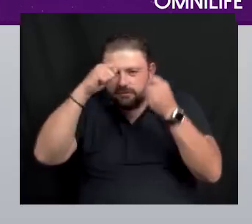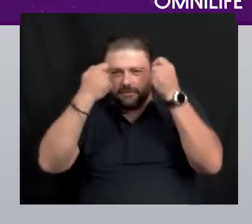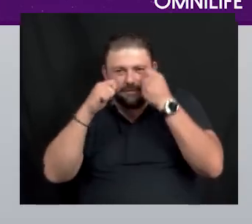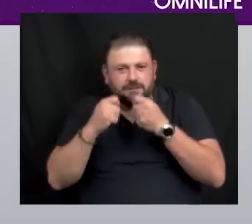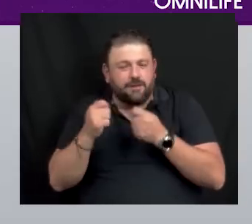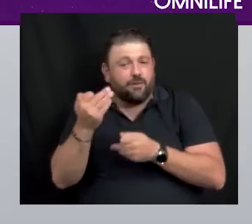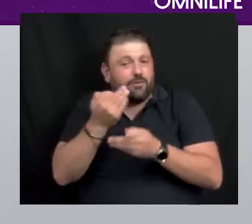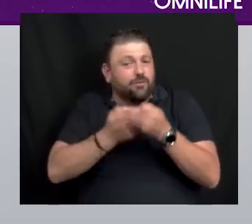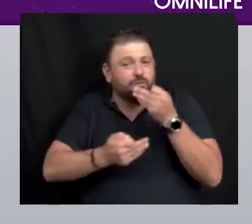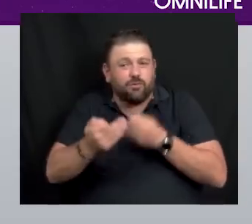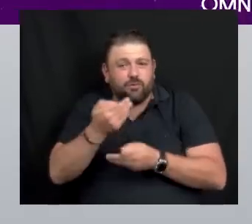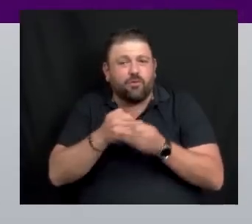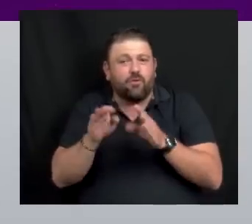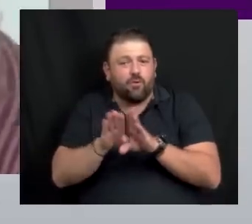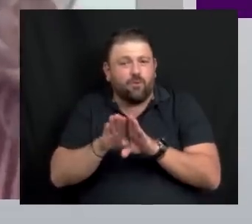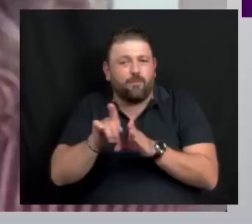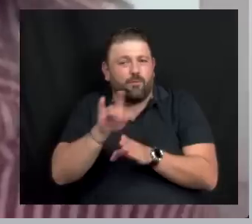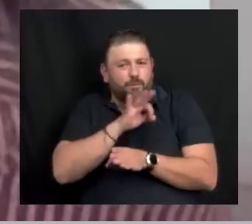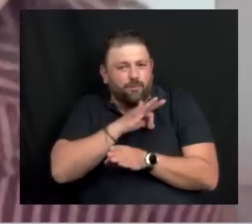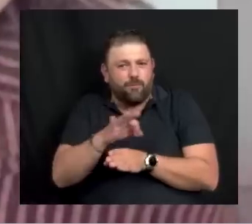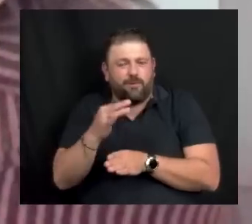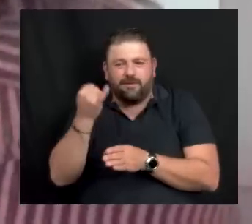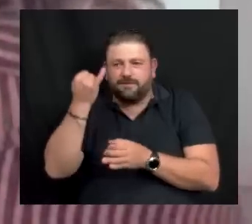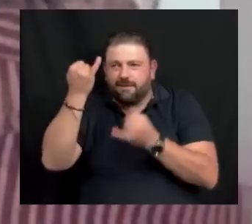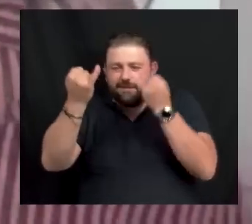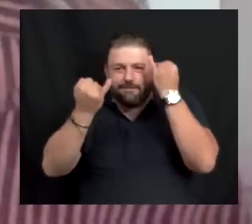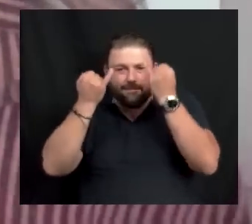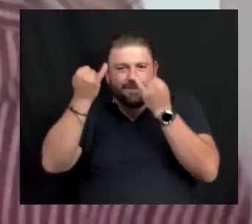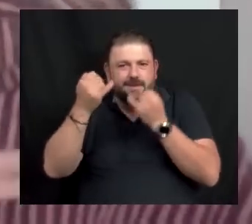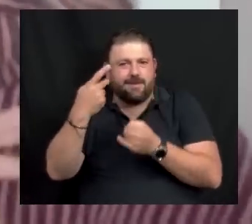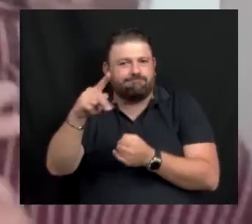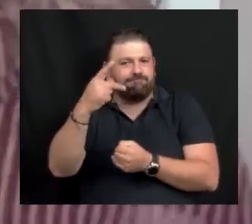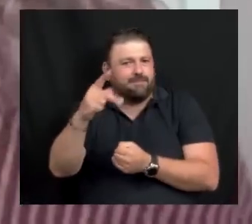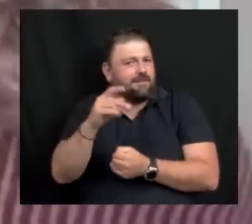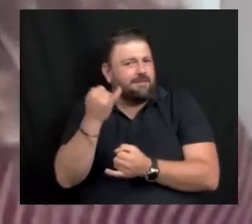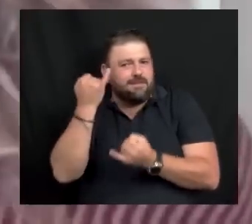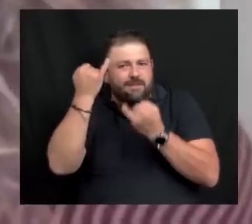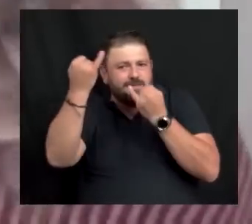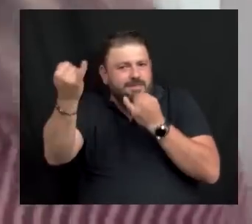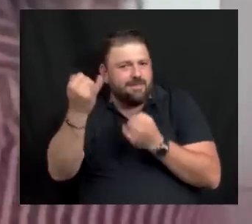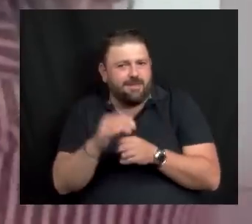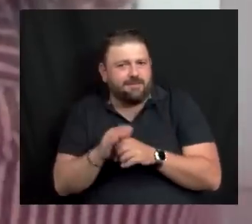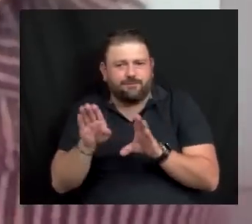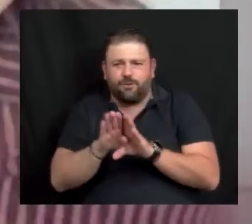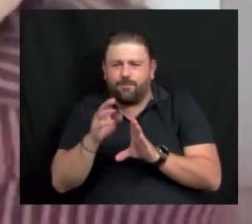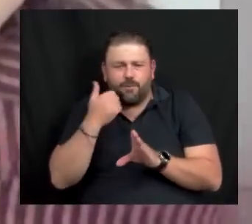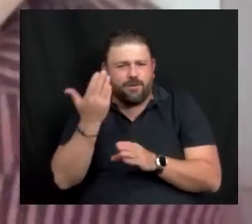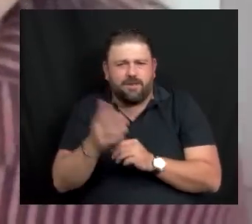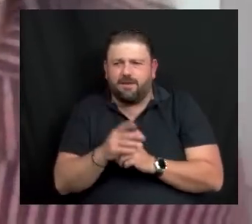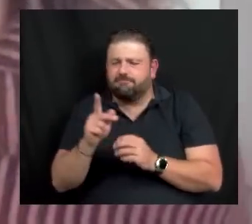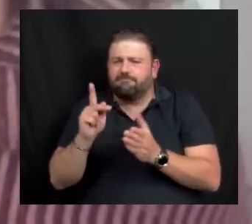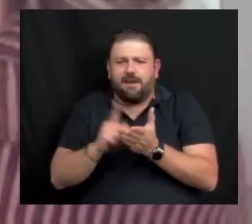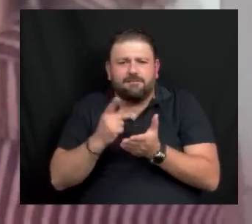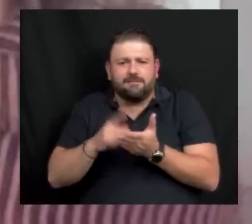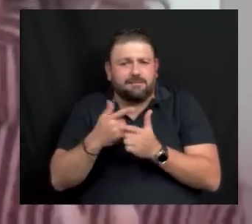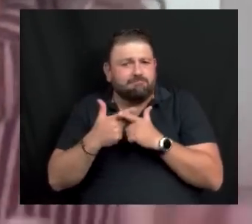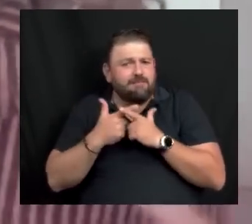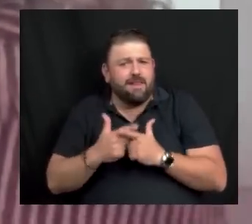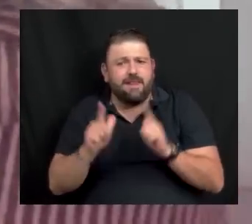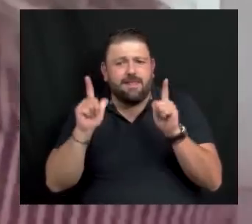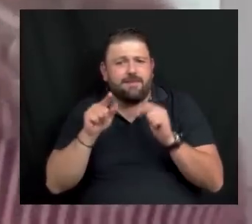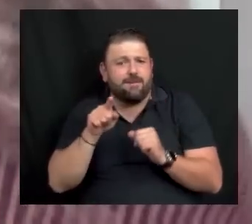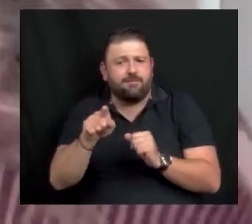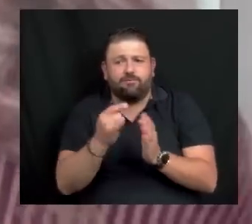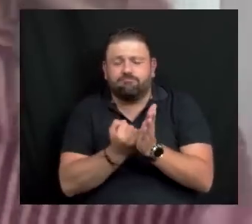a imaginar cómo tú puedes crear tus propios días morados. Tú lo puedes hacer luego cuantas veces quieras, porque entonces